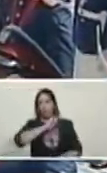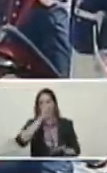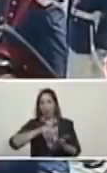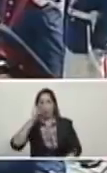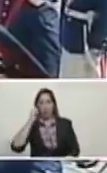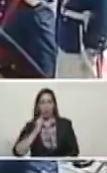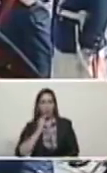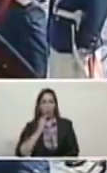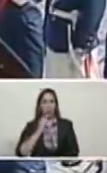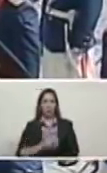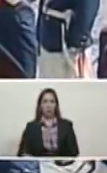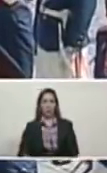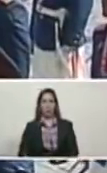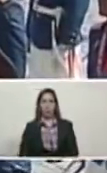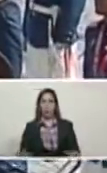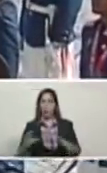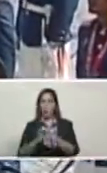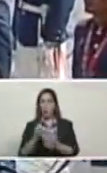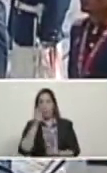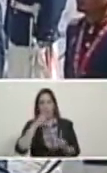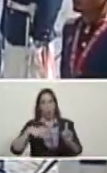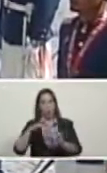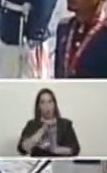Bolivariana, Unión Cívico-Militar.